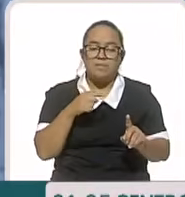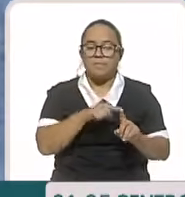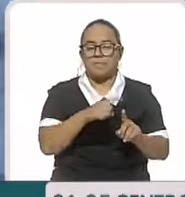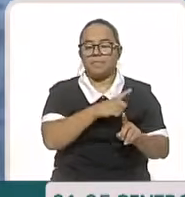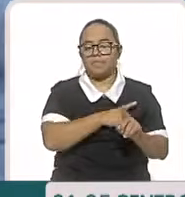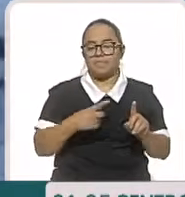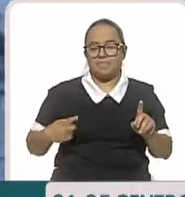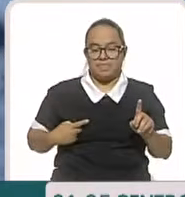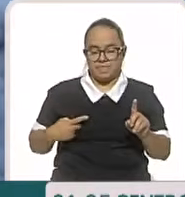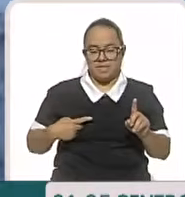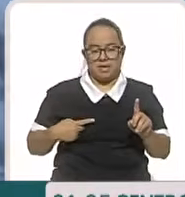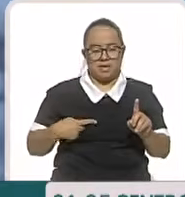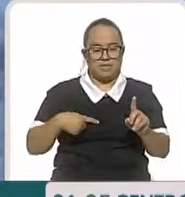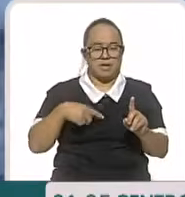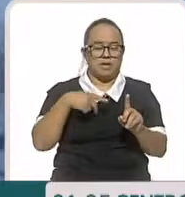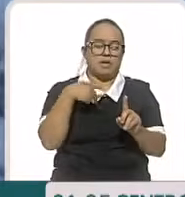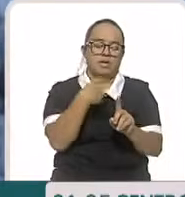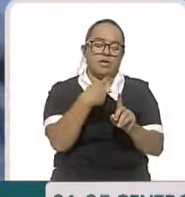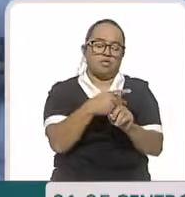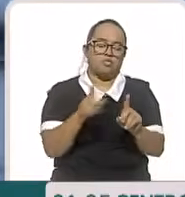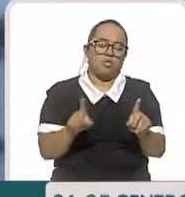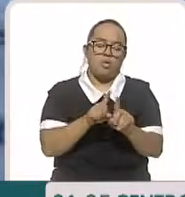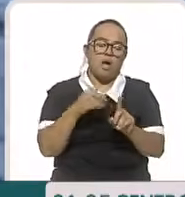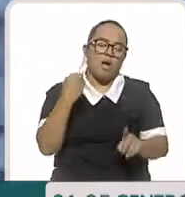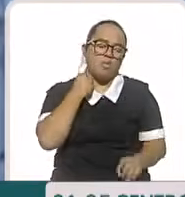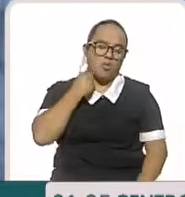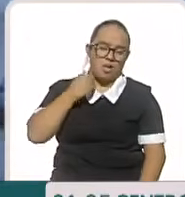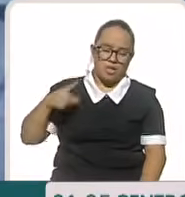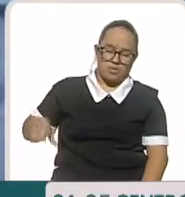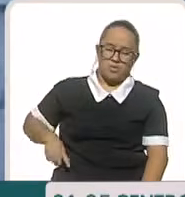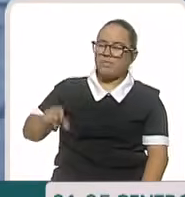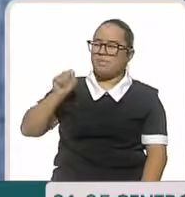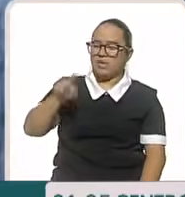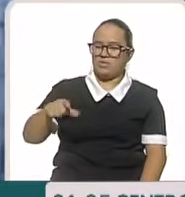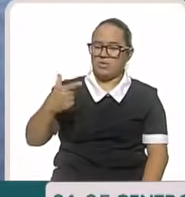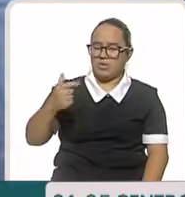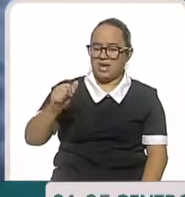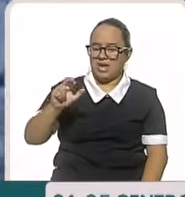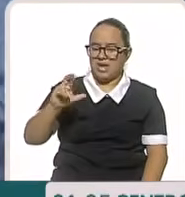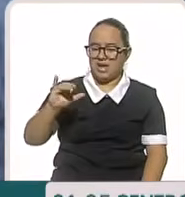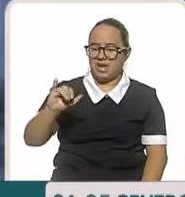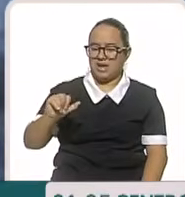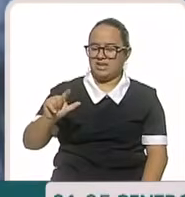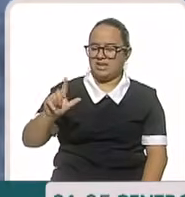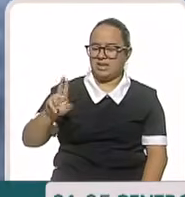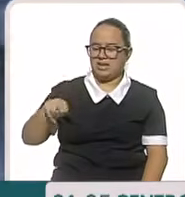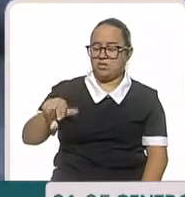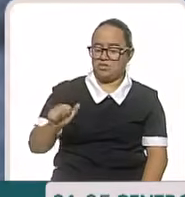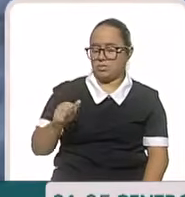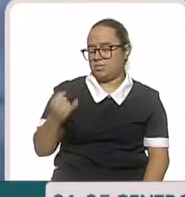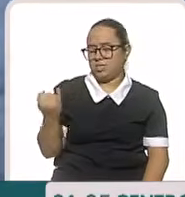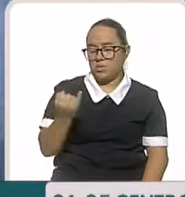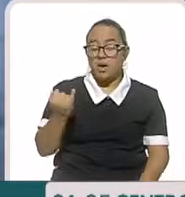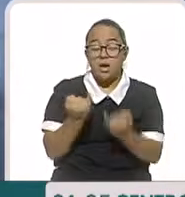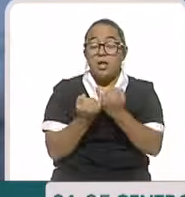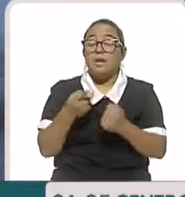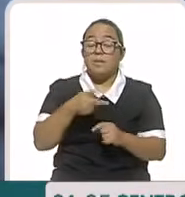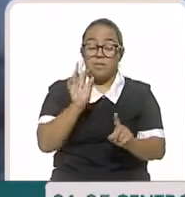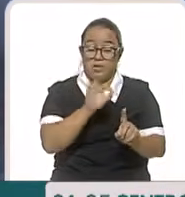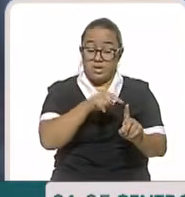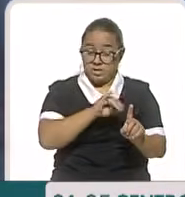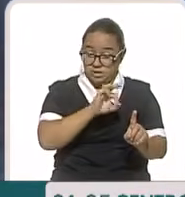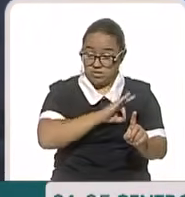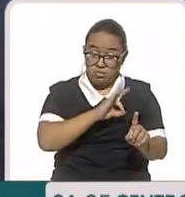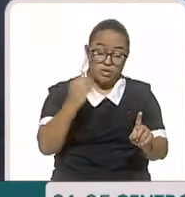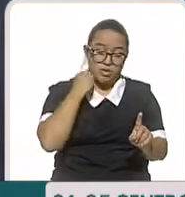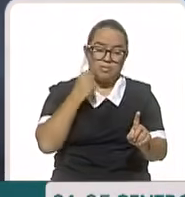una defensa de oficio, un proceso muy similar al que siguió García Luna. Sin embargo, pues bueno, si él tiene la posibilidad de contratar a alguien, pues